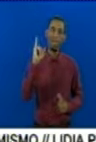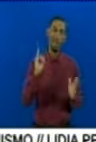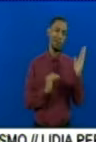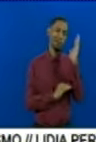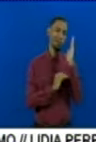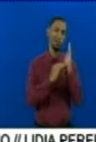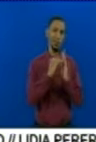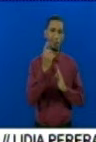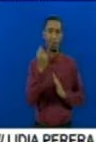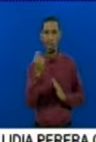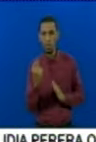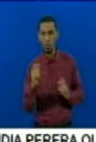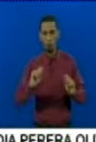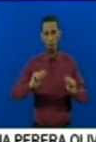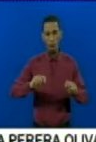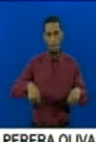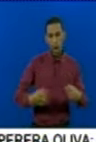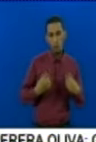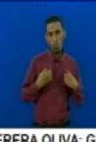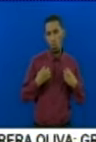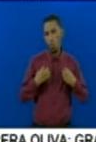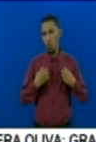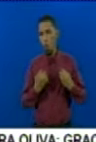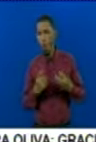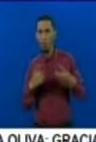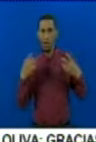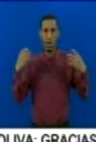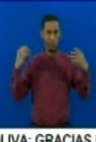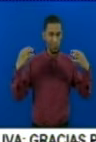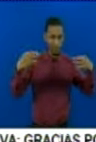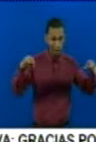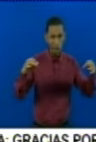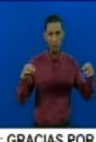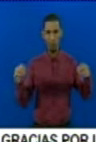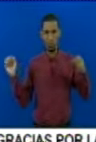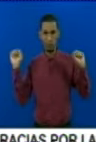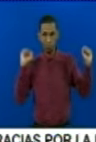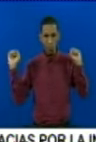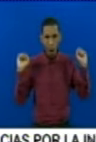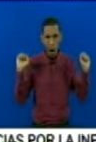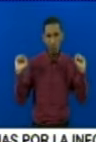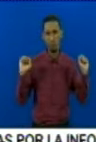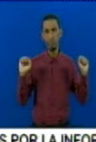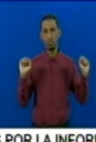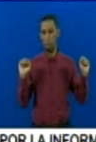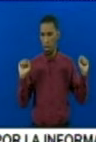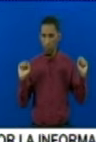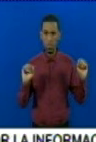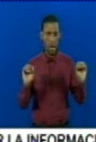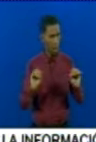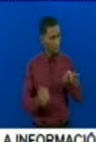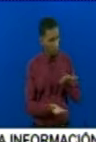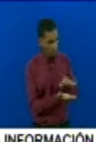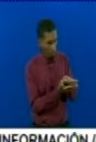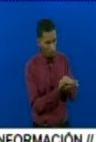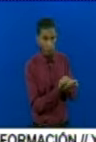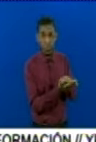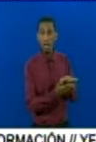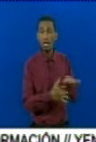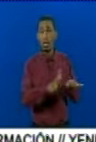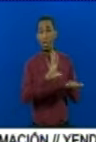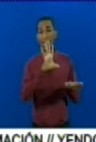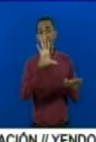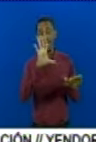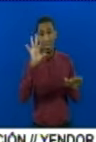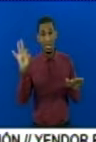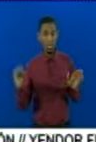con zapatos, ropa, calzado, sábana y toalla. Eso tiene, no tenemos más de 500 millones de pesos destinados a este, a la